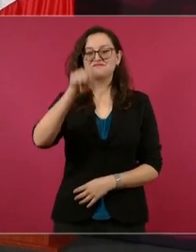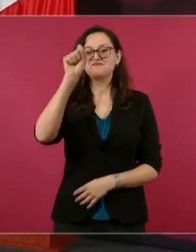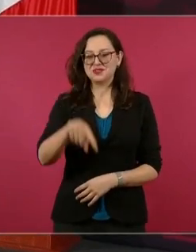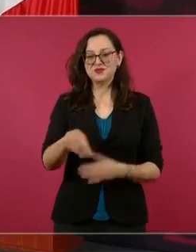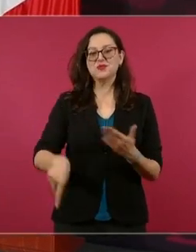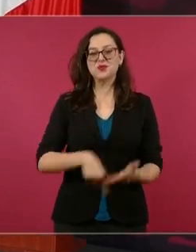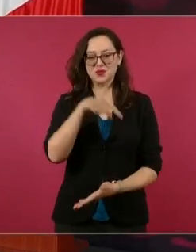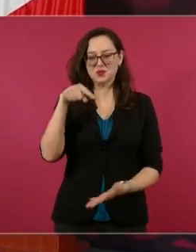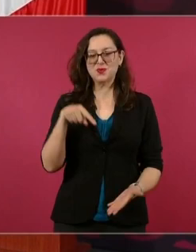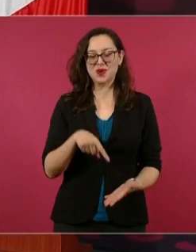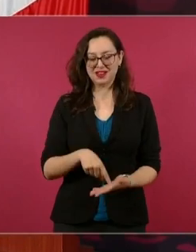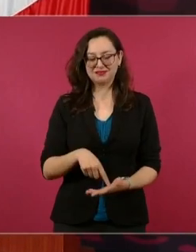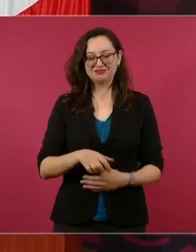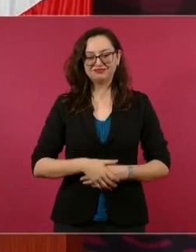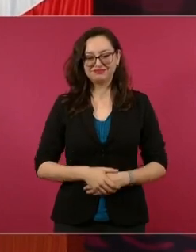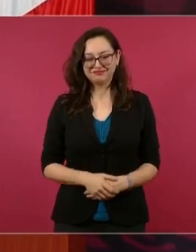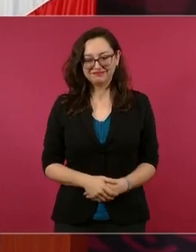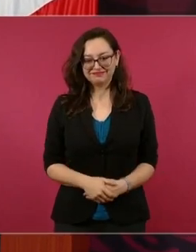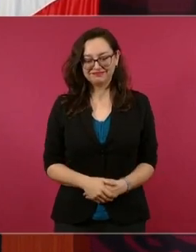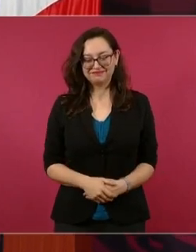Pues platicarles que fue,